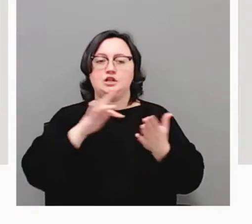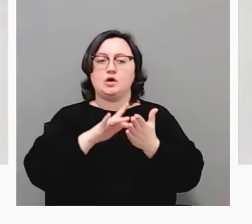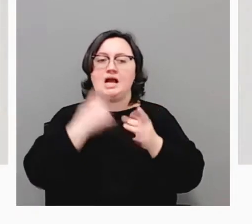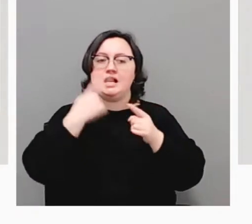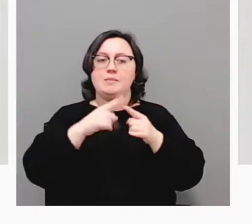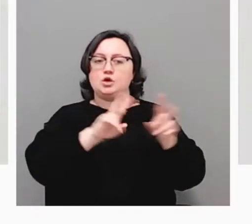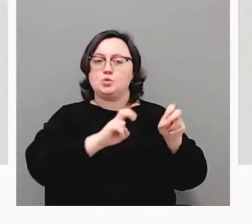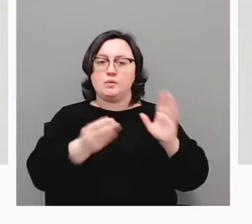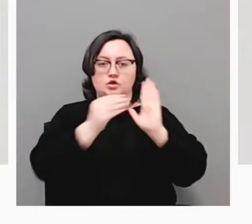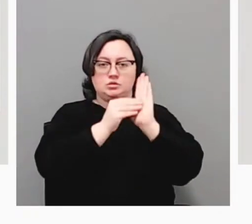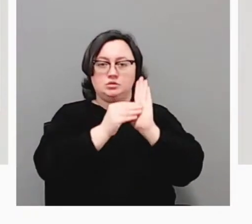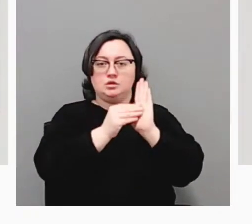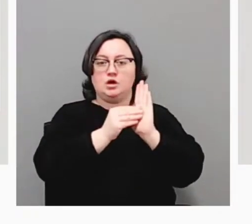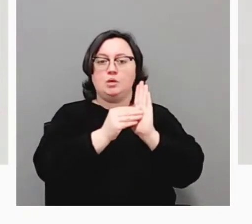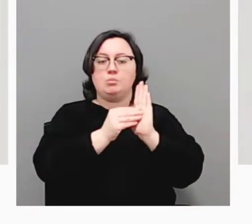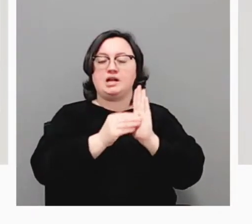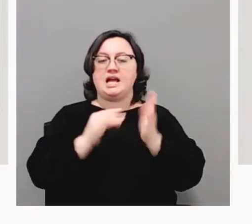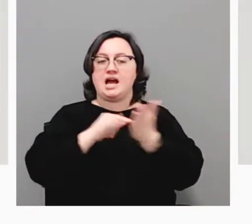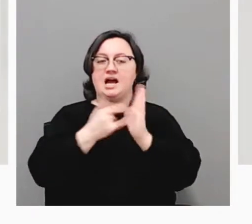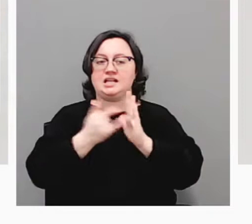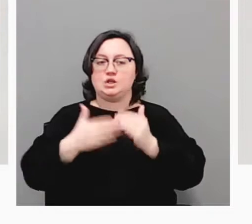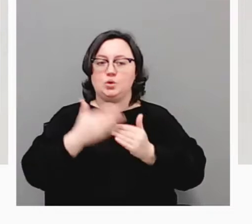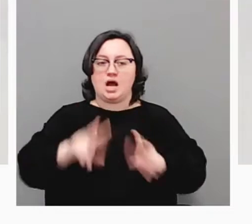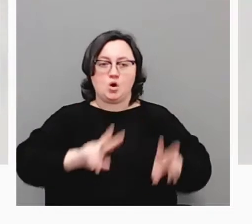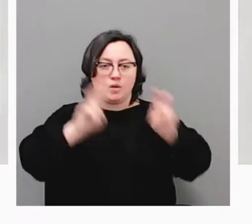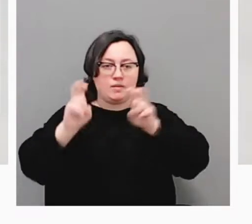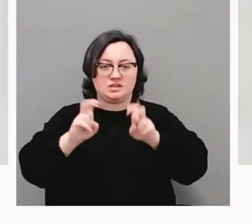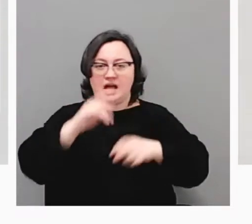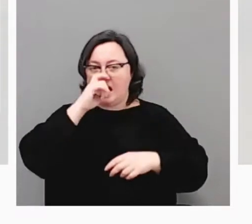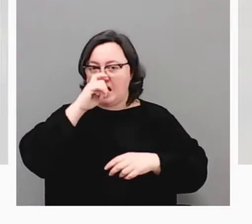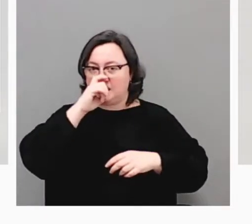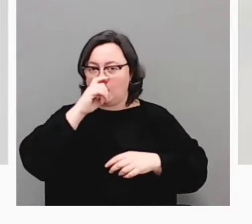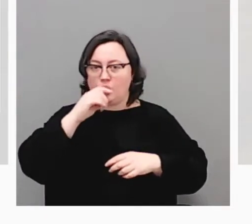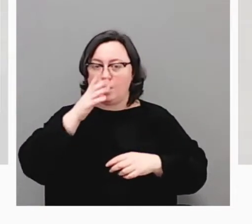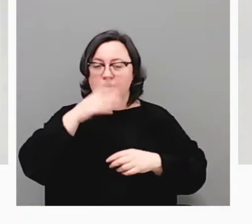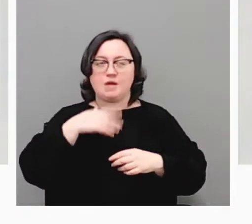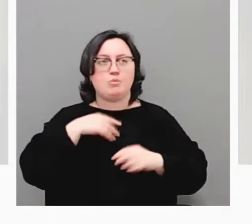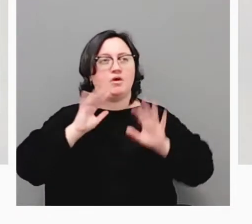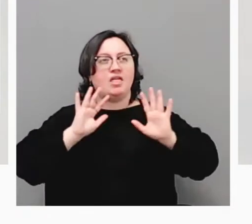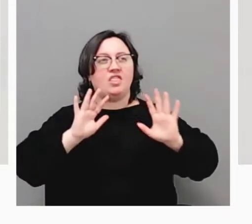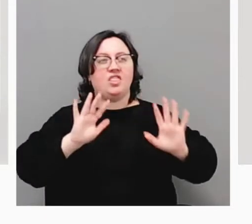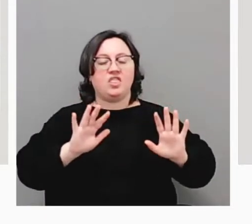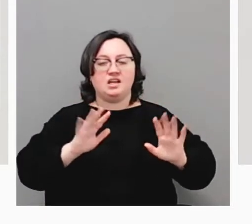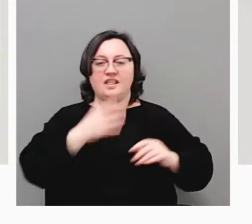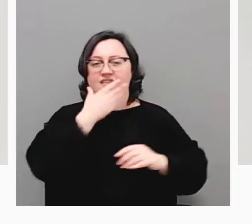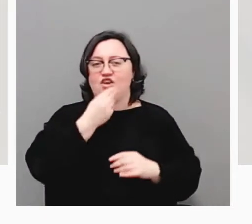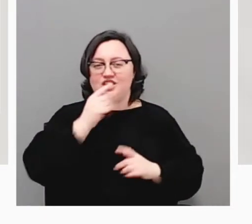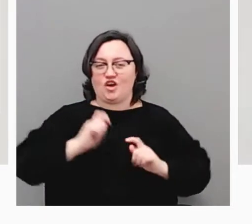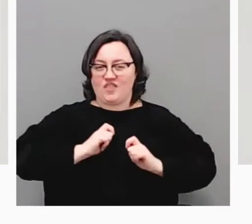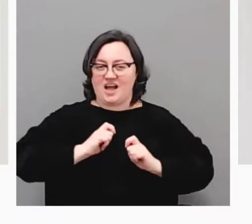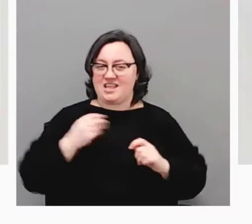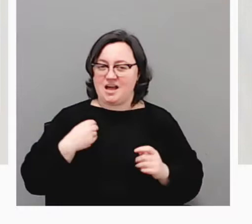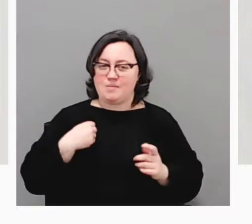porque es una arquitectura novedosa que llama la atención, y lo antiguo porque tiene ya una pátina del tiempo que los hace bellos, ¿no? Pero que